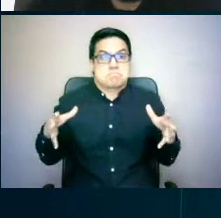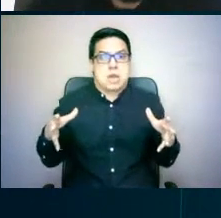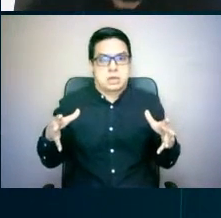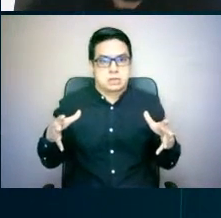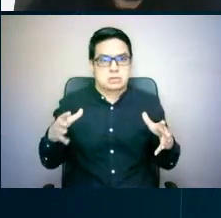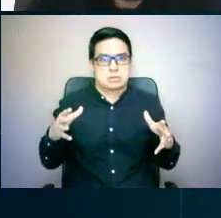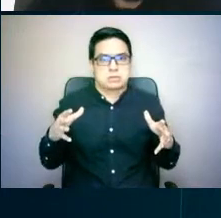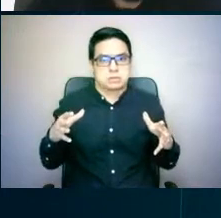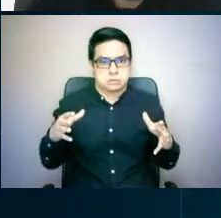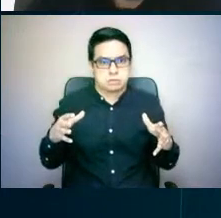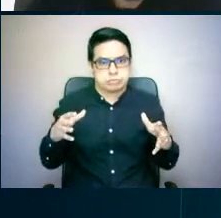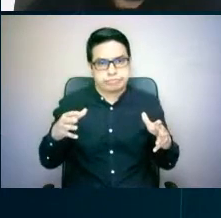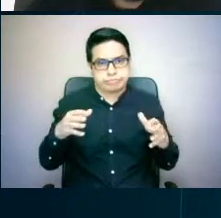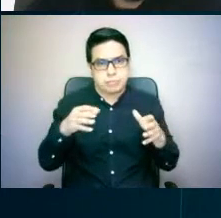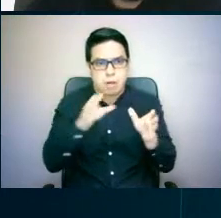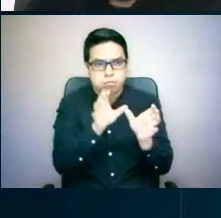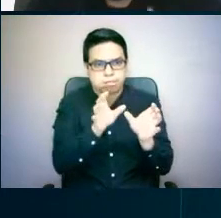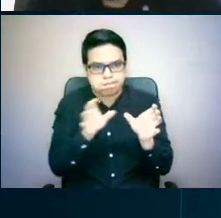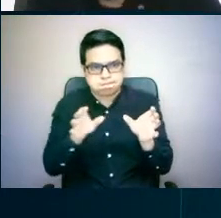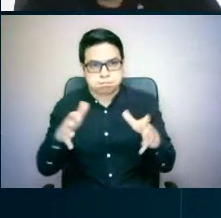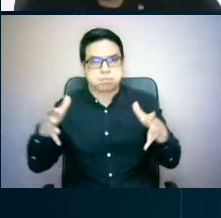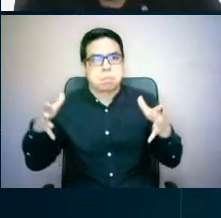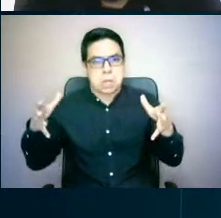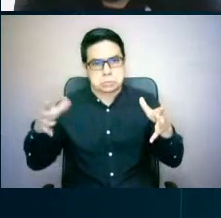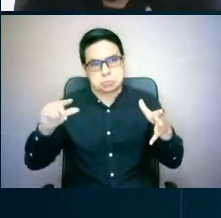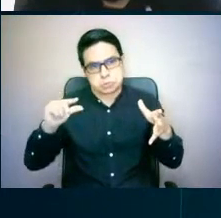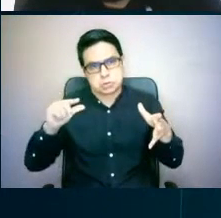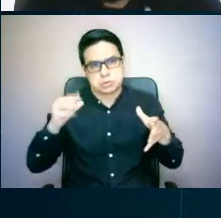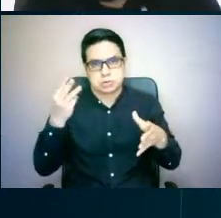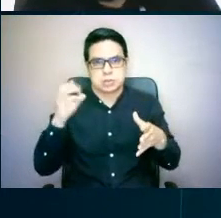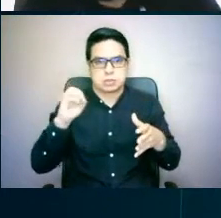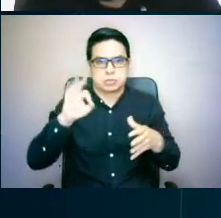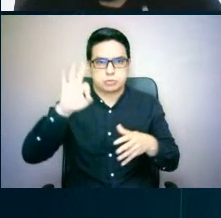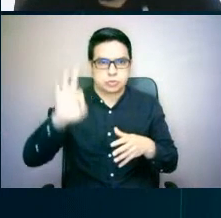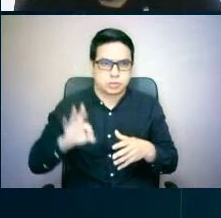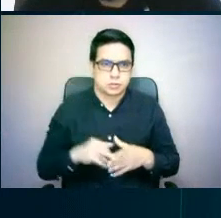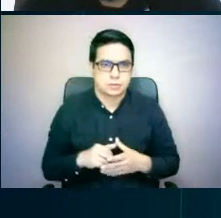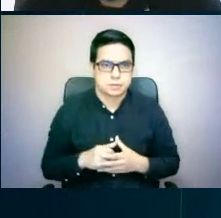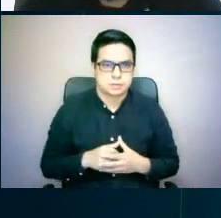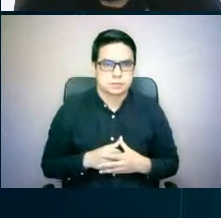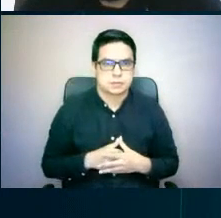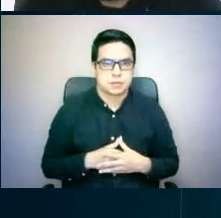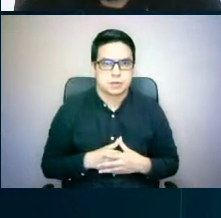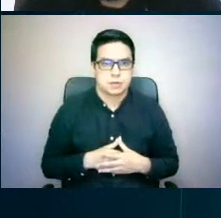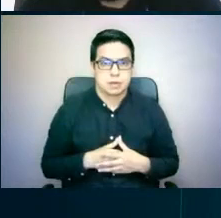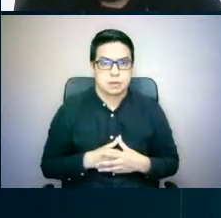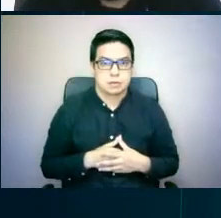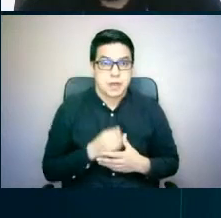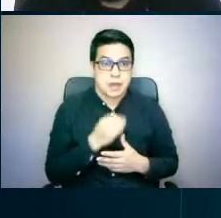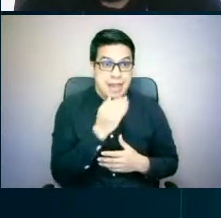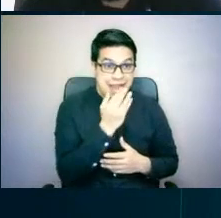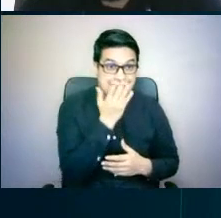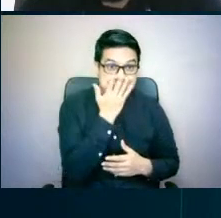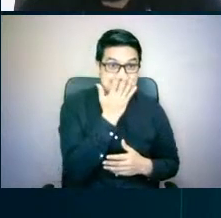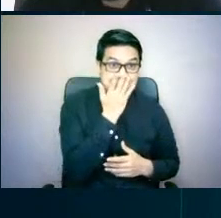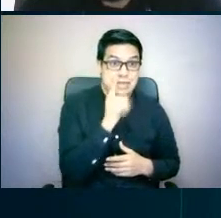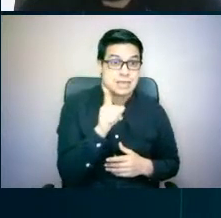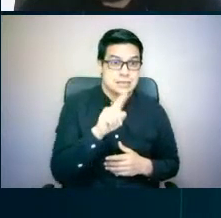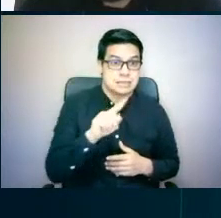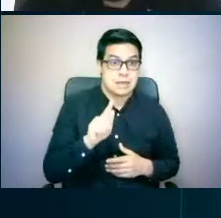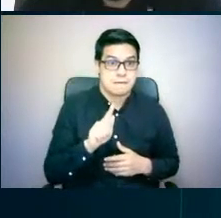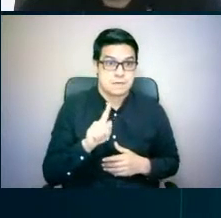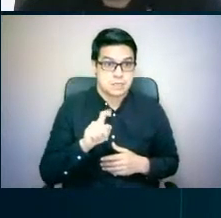dieléctrica. Tendríamos por acá condiciones superiores a las del gas SF6